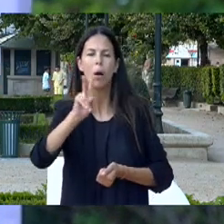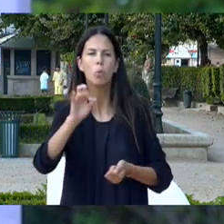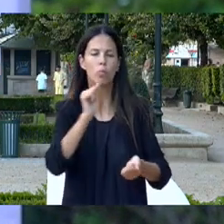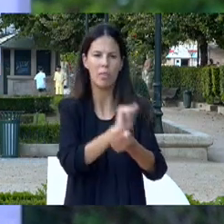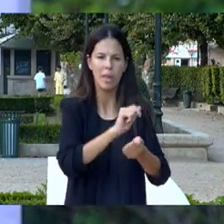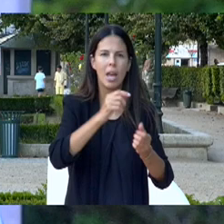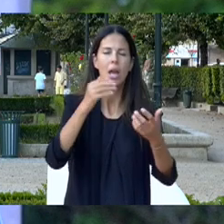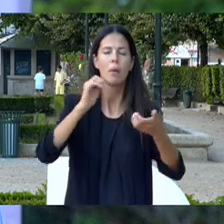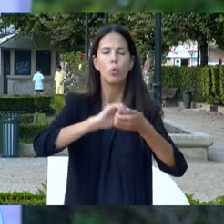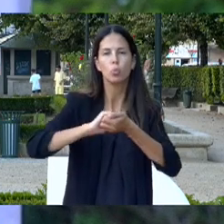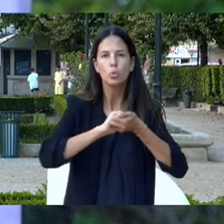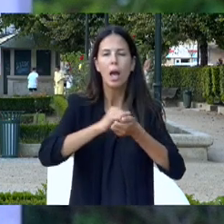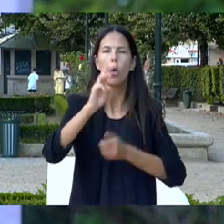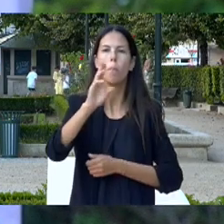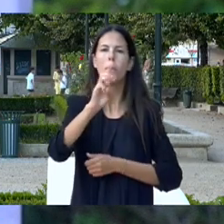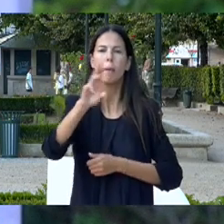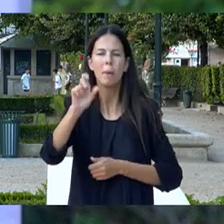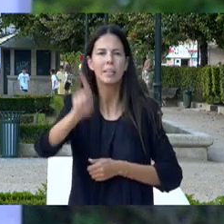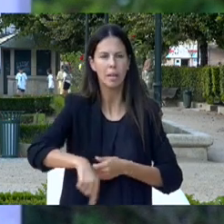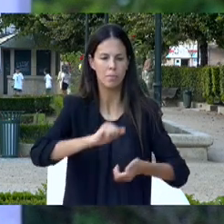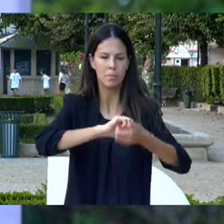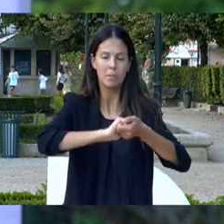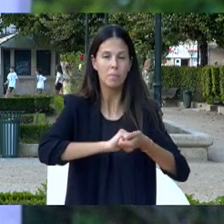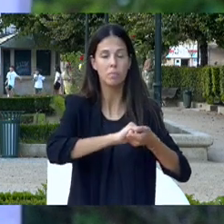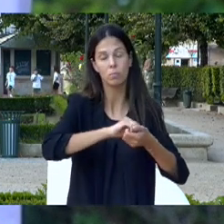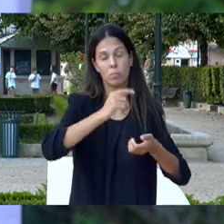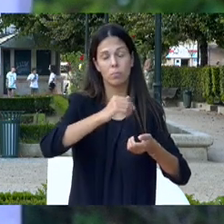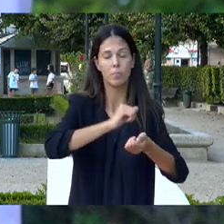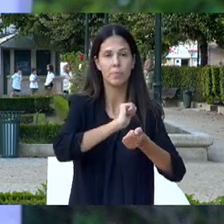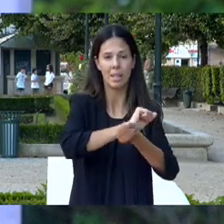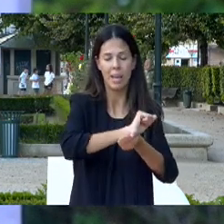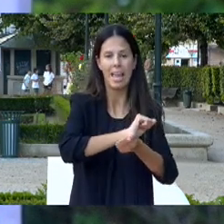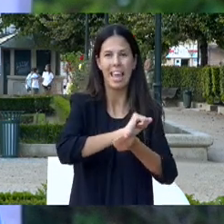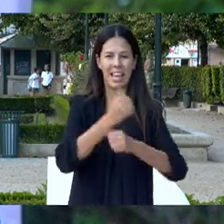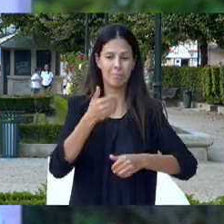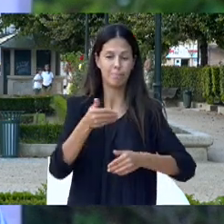cuñado Pepe, que serán xuzgados en decembro.